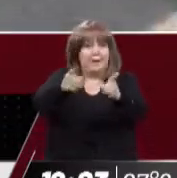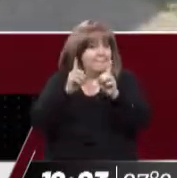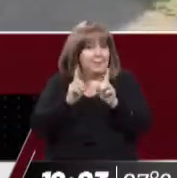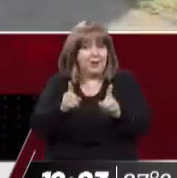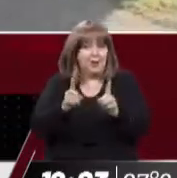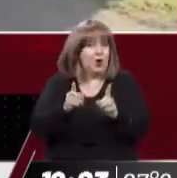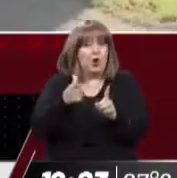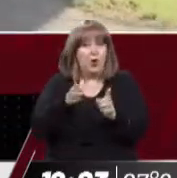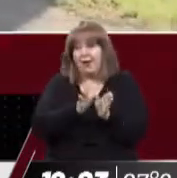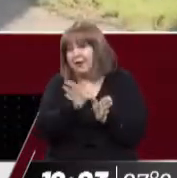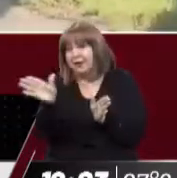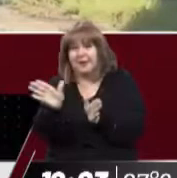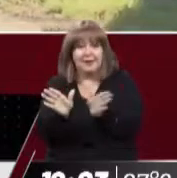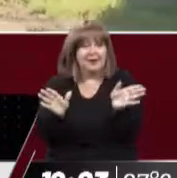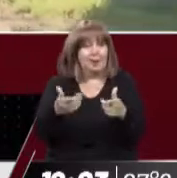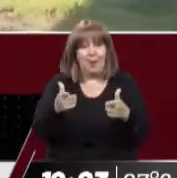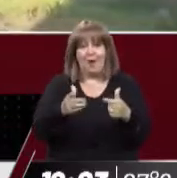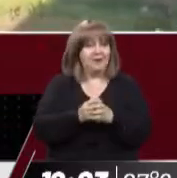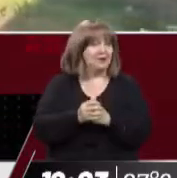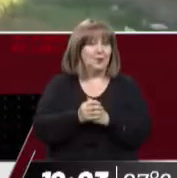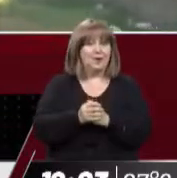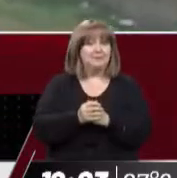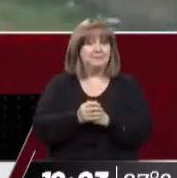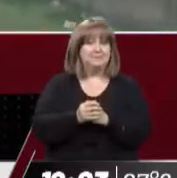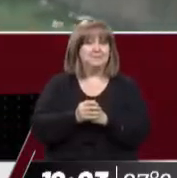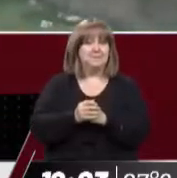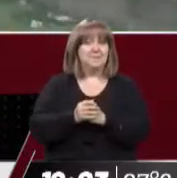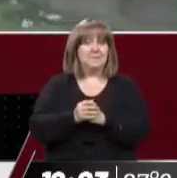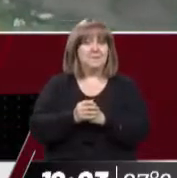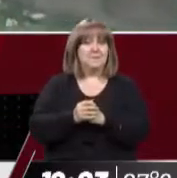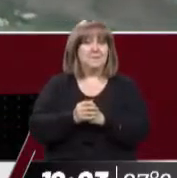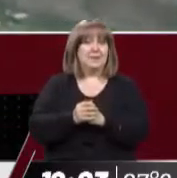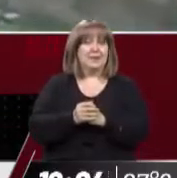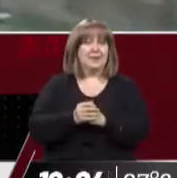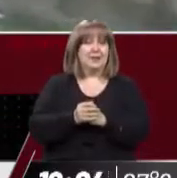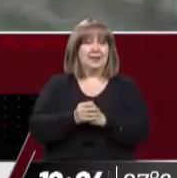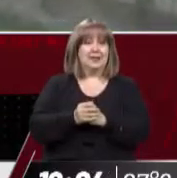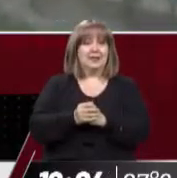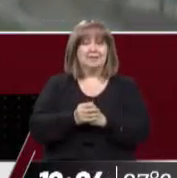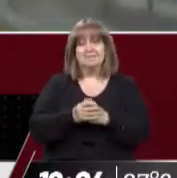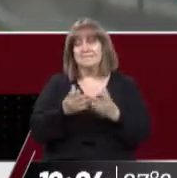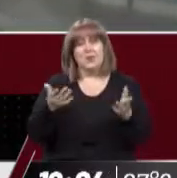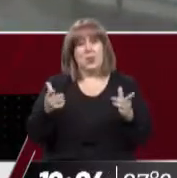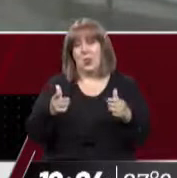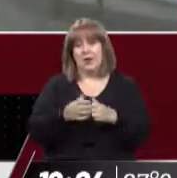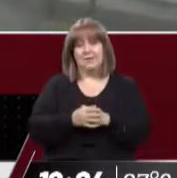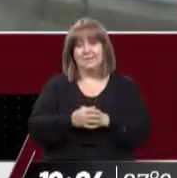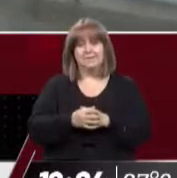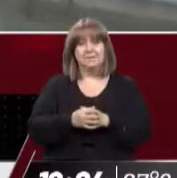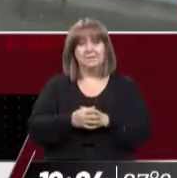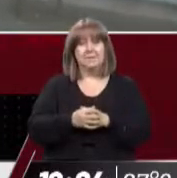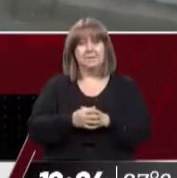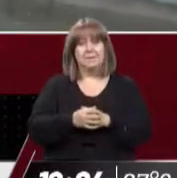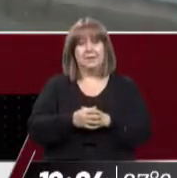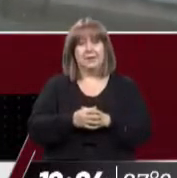el acceso, tomando Mitre y después siguiendo por, al llegar a Bandera, ¿no? donde claro, decís... Es un poquito antes de llegar a Bandera, es por un...